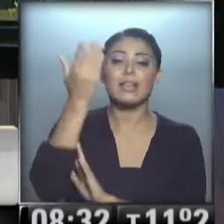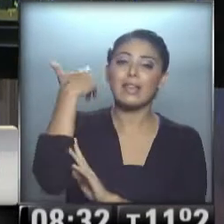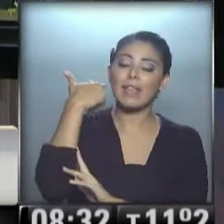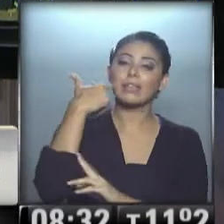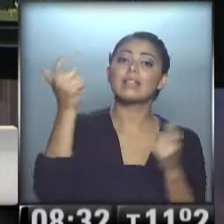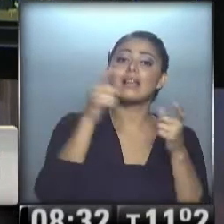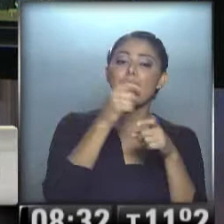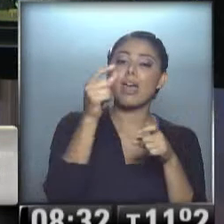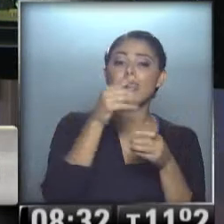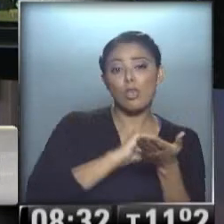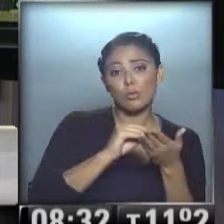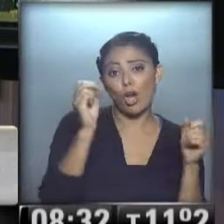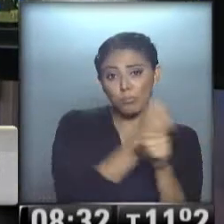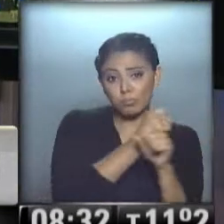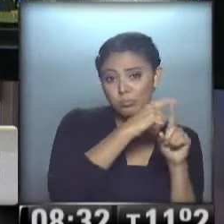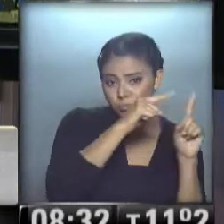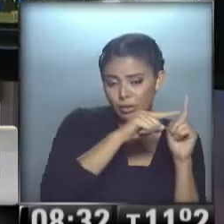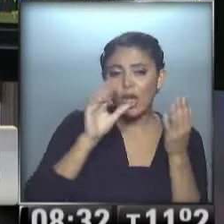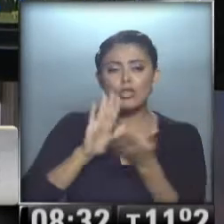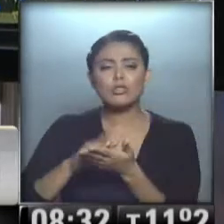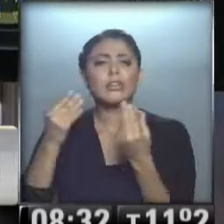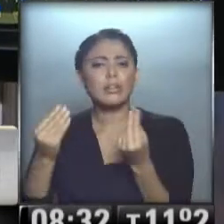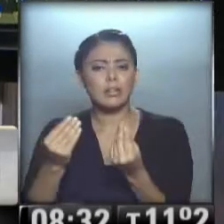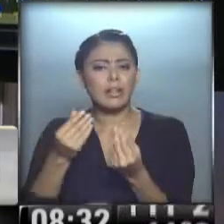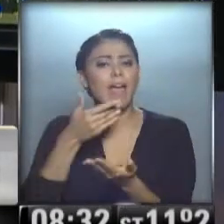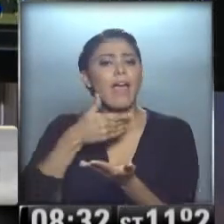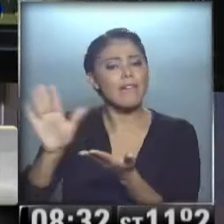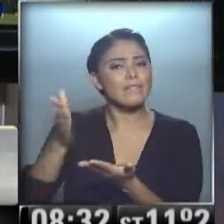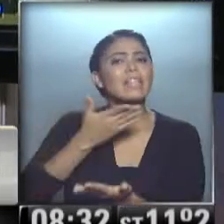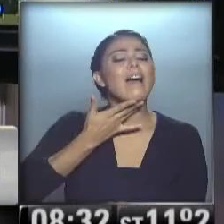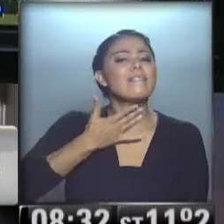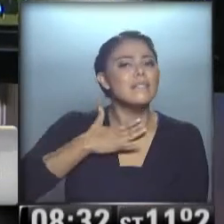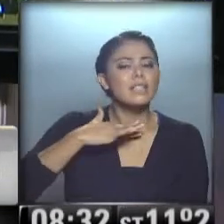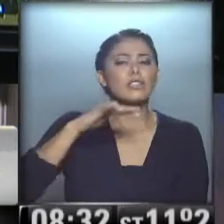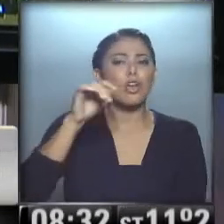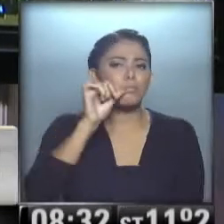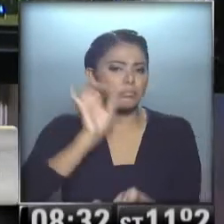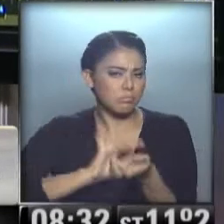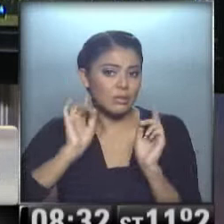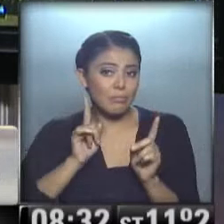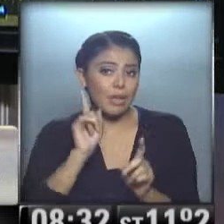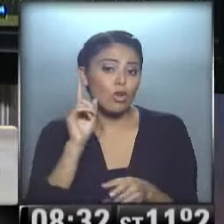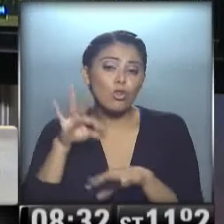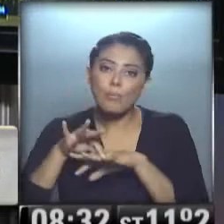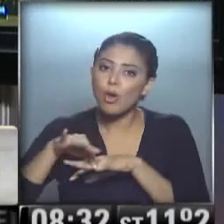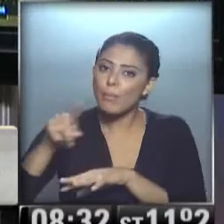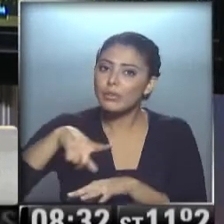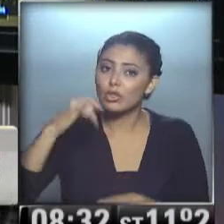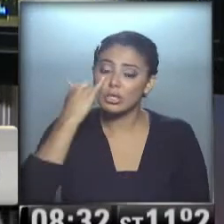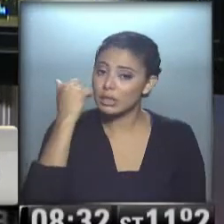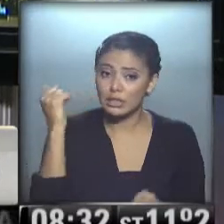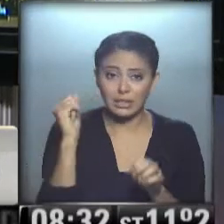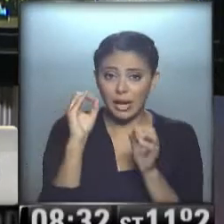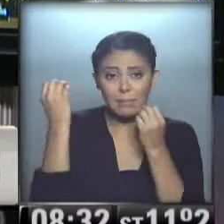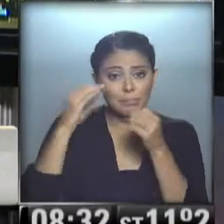de la Cámara de Diputados, que tiene que ver con la prevención de adicciones y el compromiso de los legisladores, porque hay dictamen ya sobre